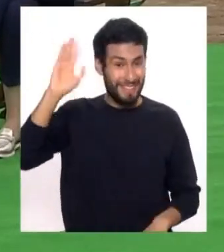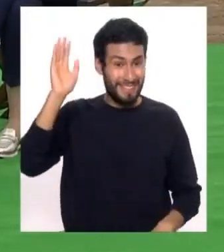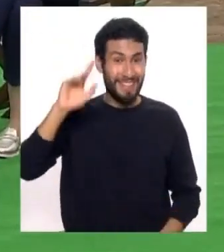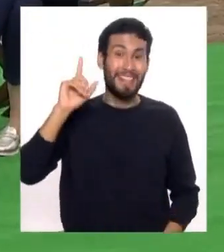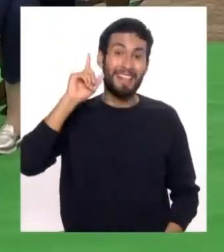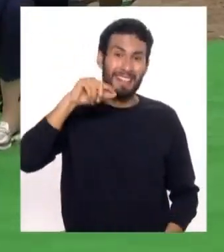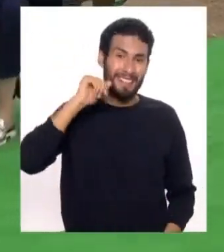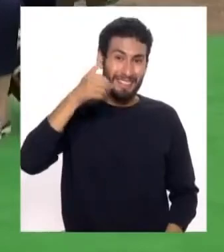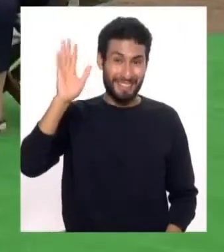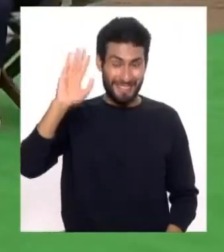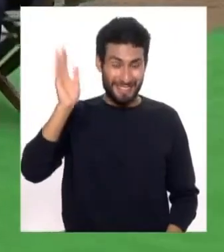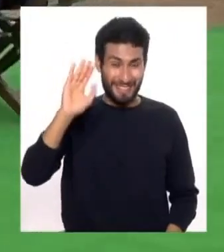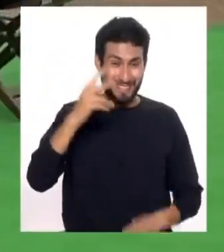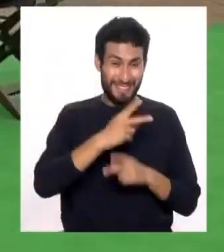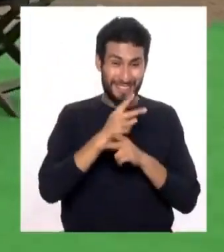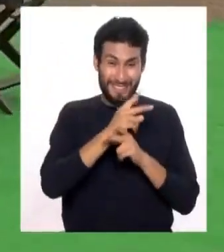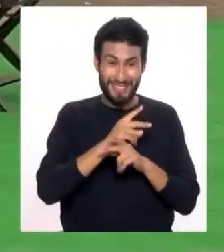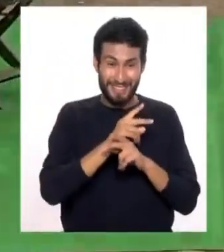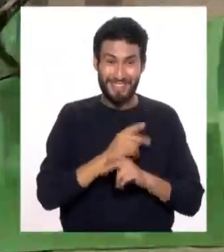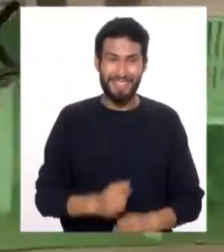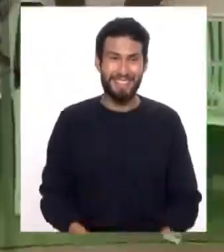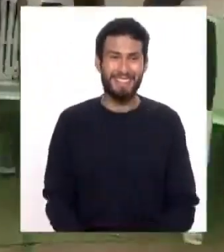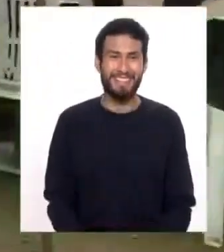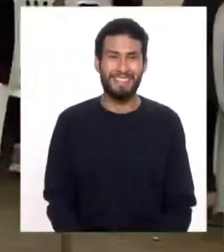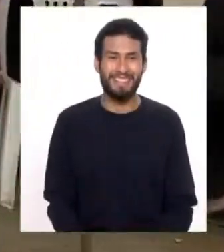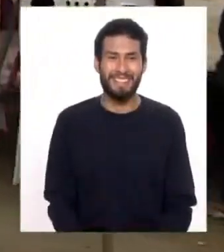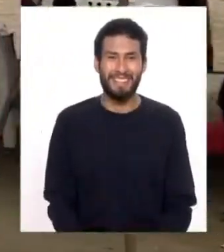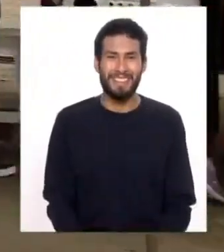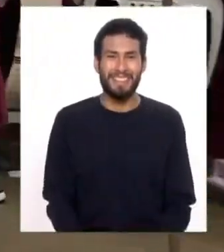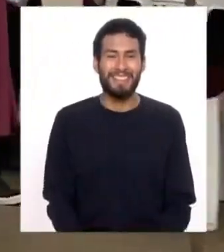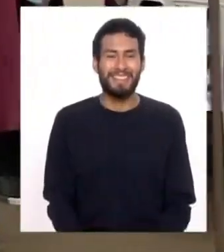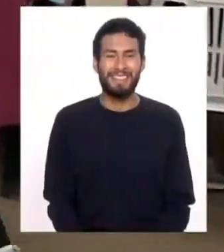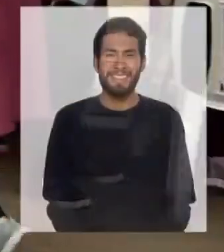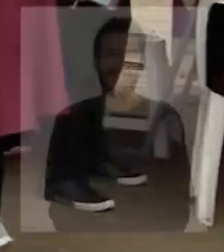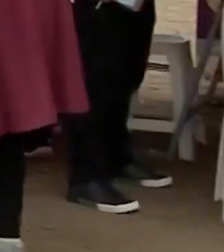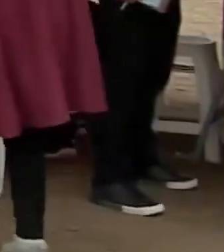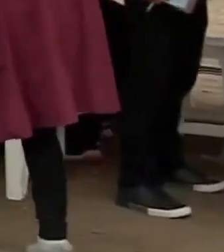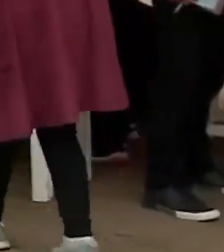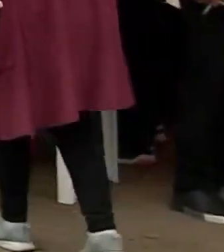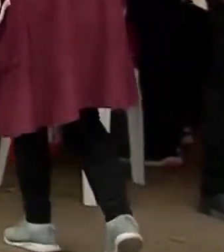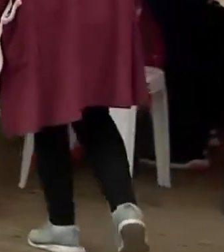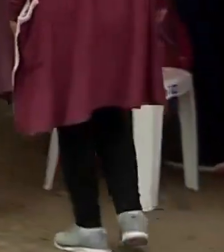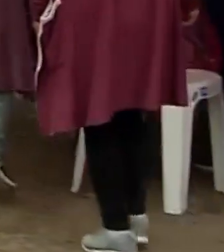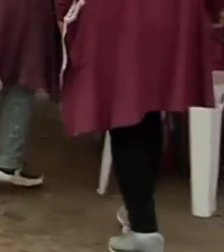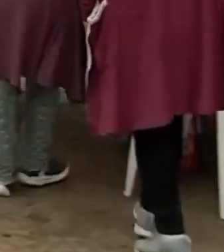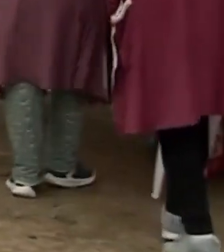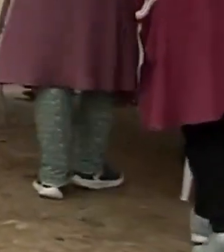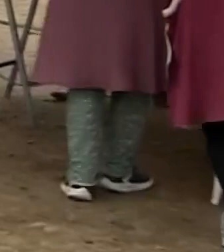mañana. Hasta mañana, cuídense. Gracias. Yo me quedo con mi pan, qué rico. Ahora sí.